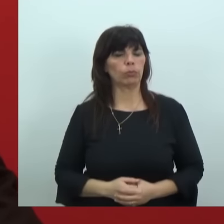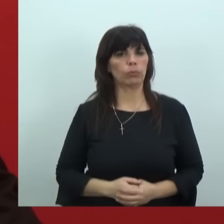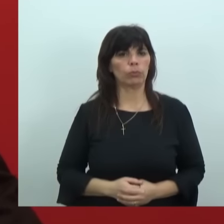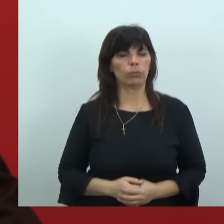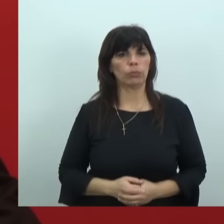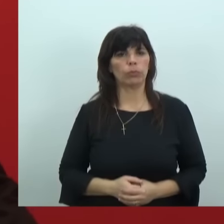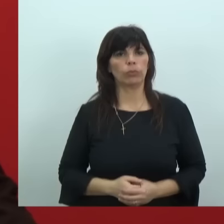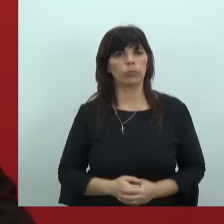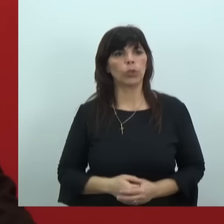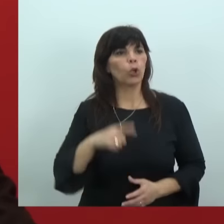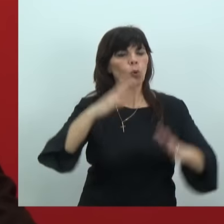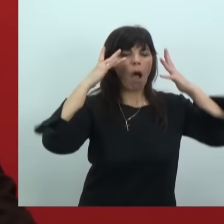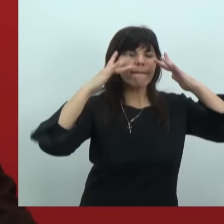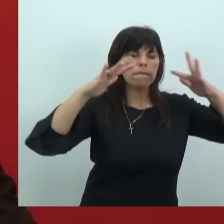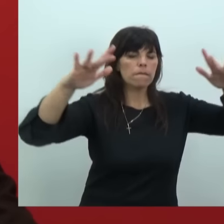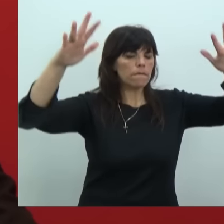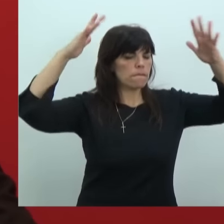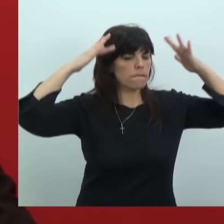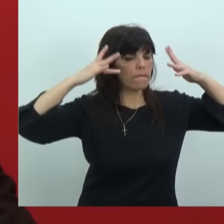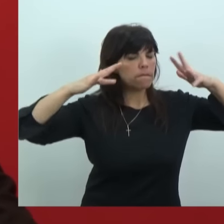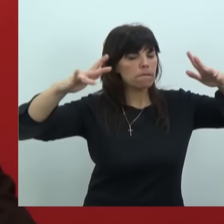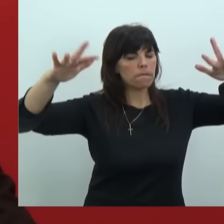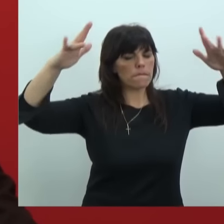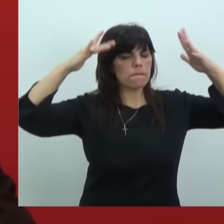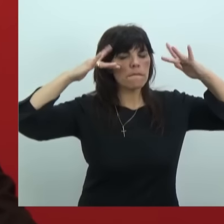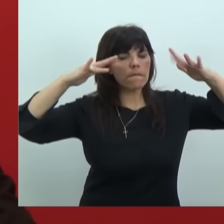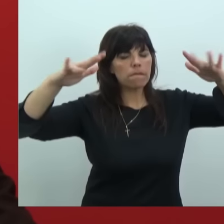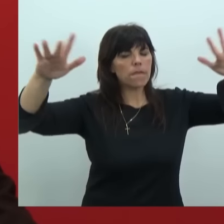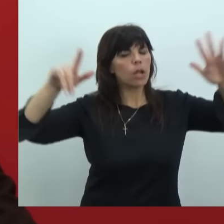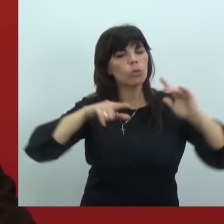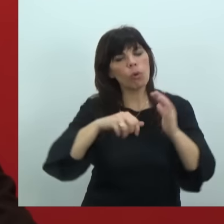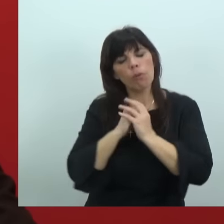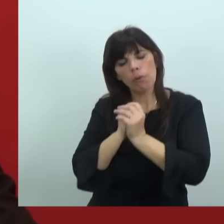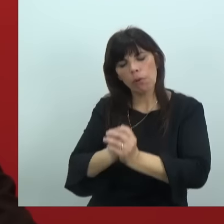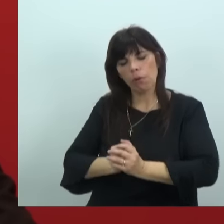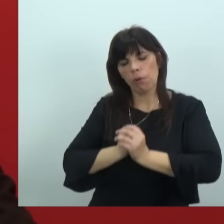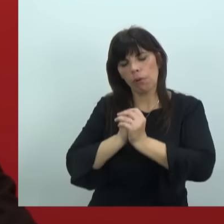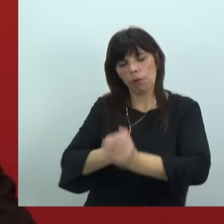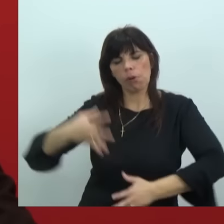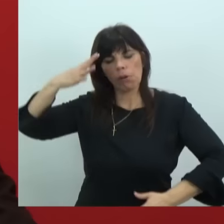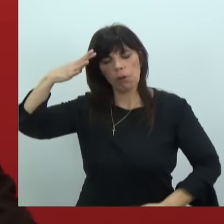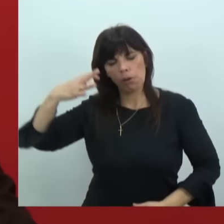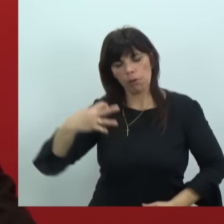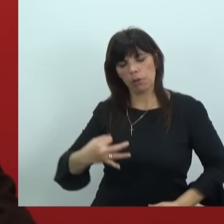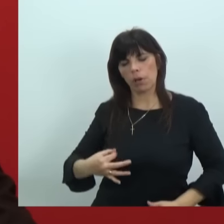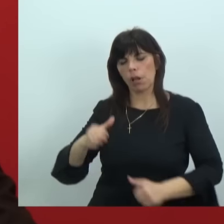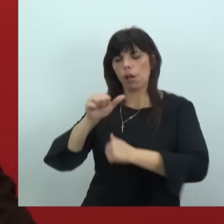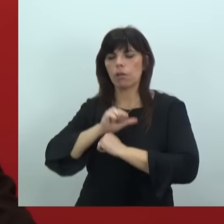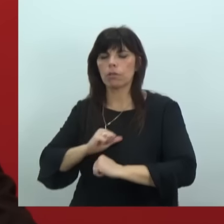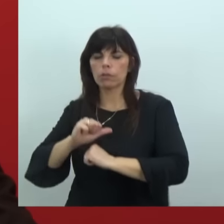No dejes de soñar, querido oyente, sigue orando, creyendo,